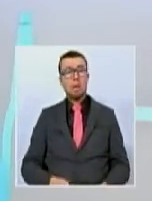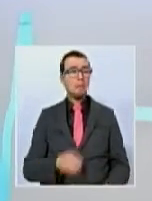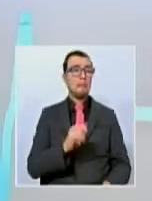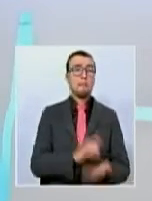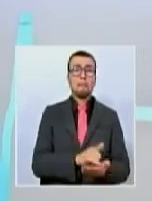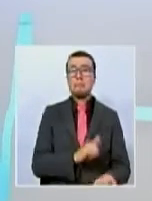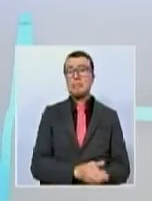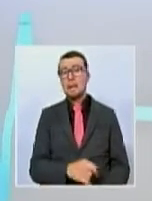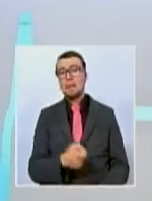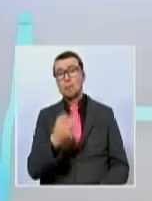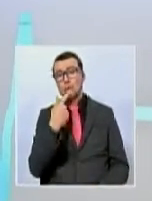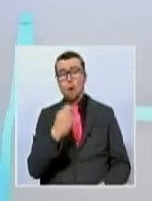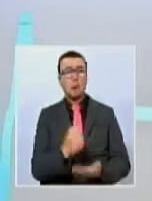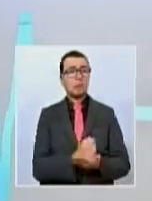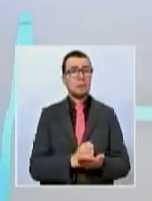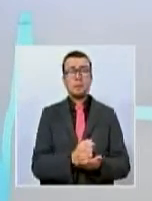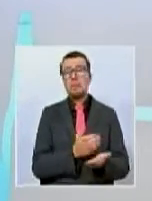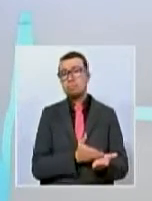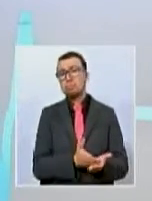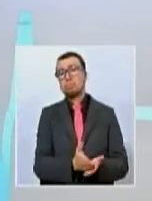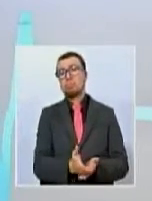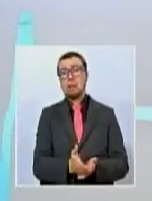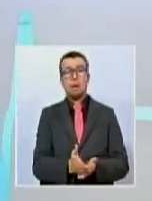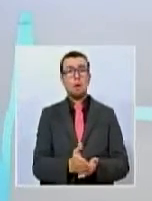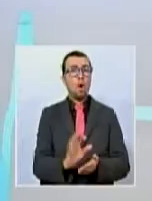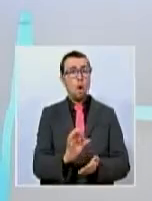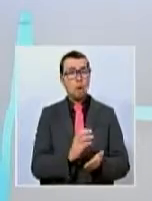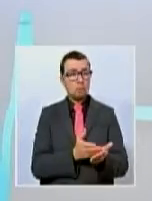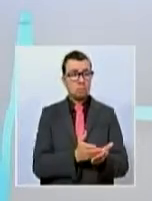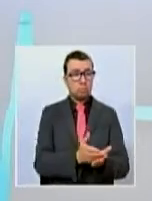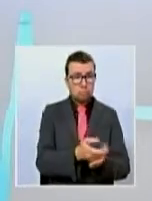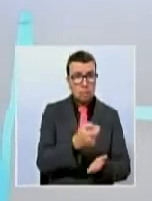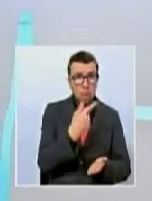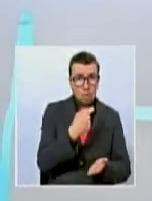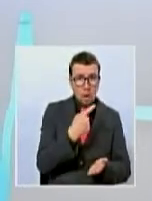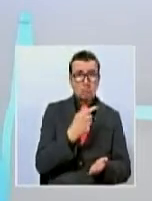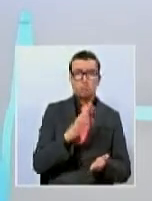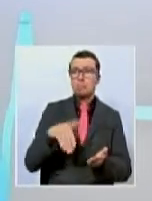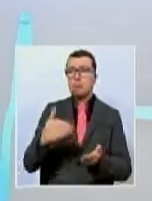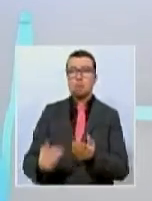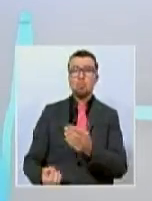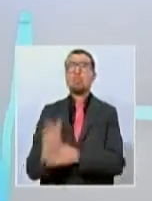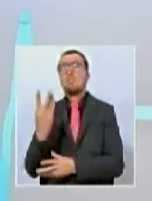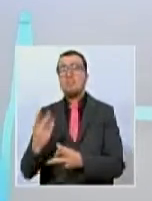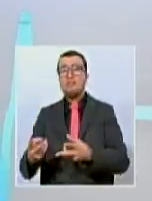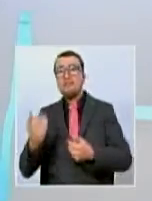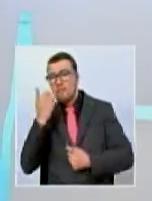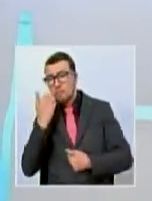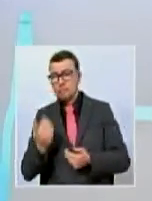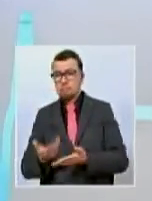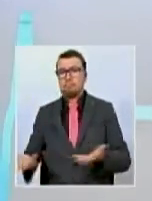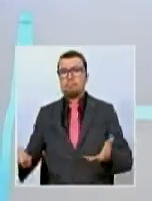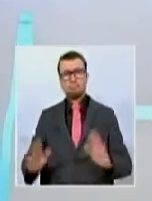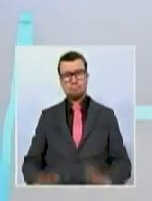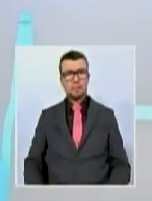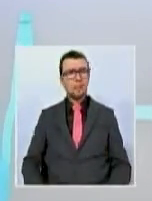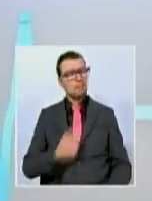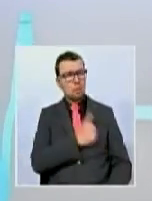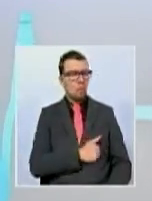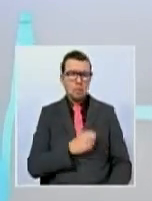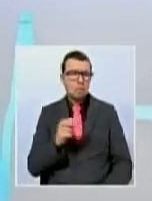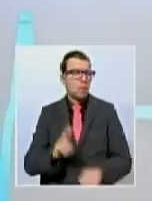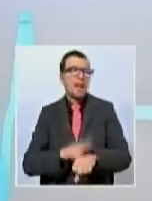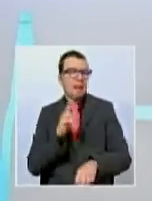tradicionales, la gente está viendo efectos secundarios severos, la gente en nuestra consulta nos dice: doctor, mándeme algo